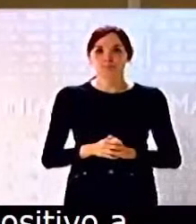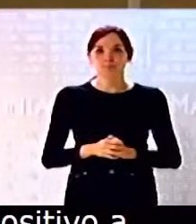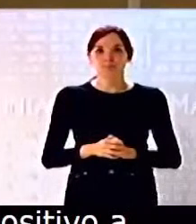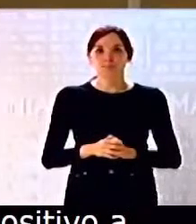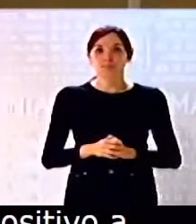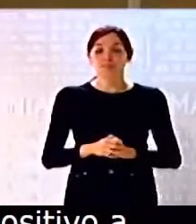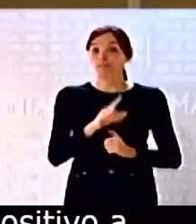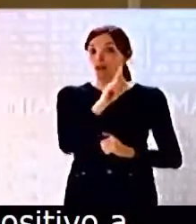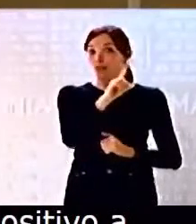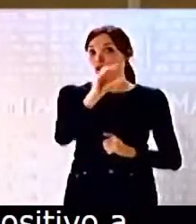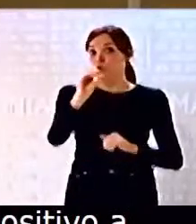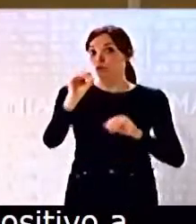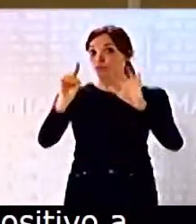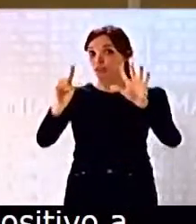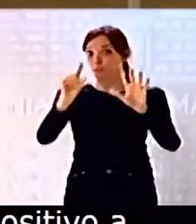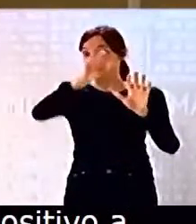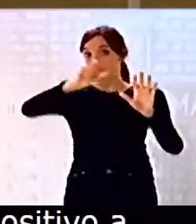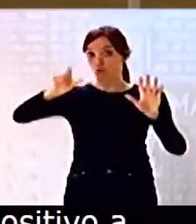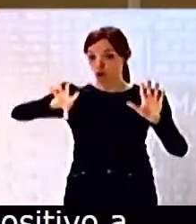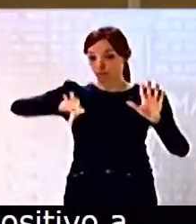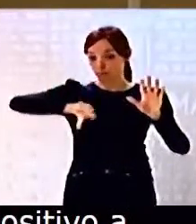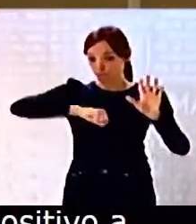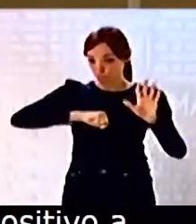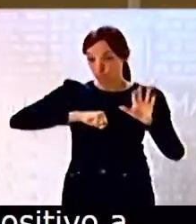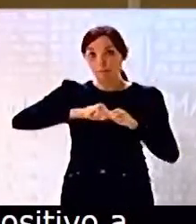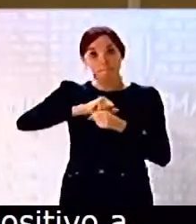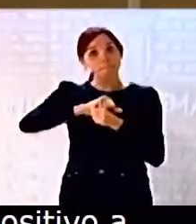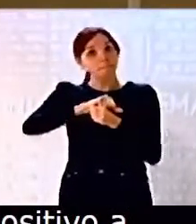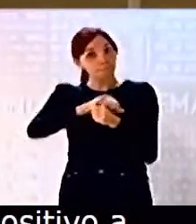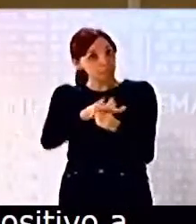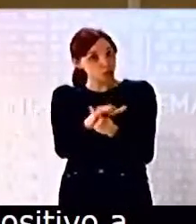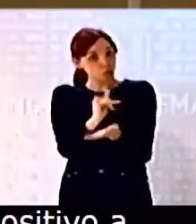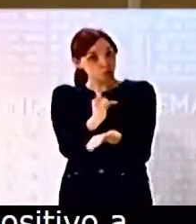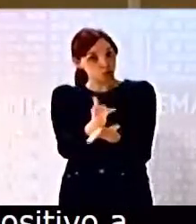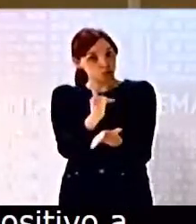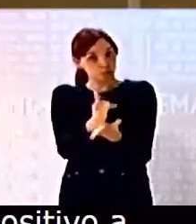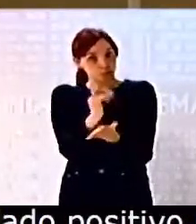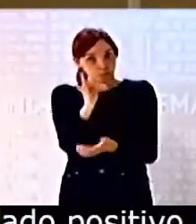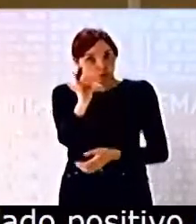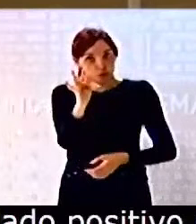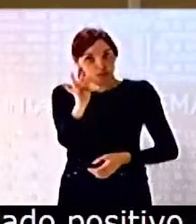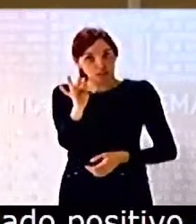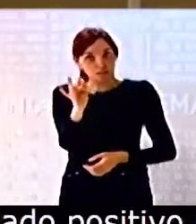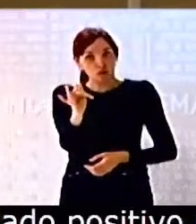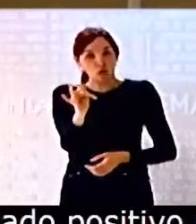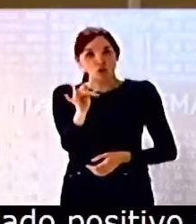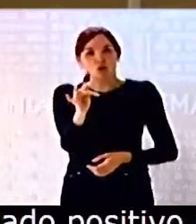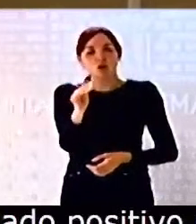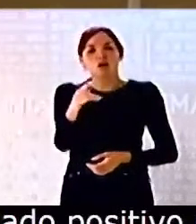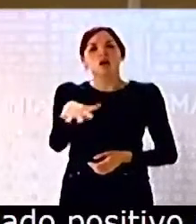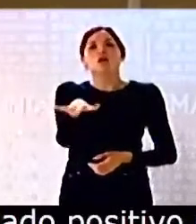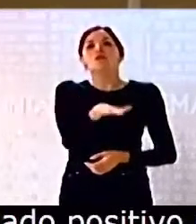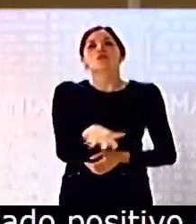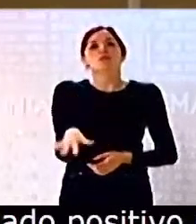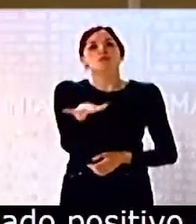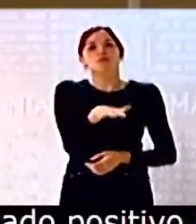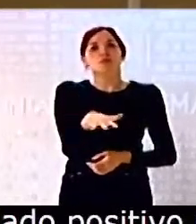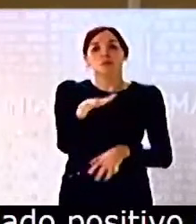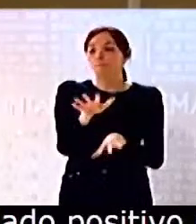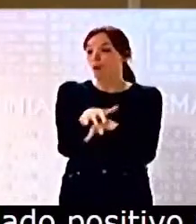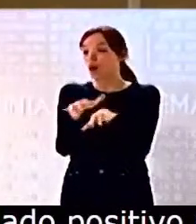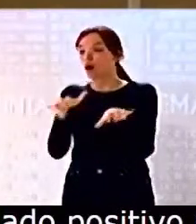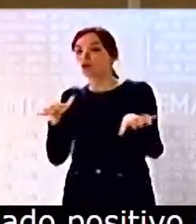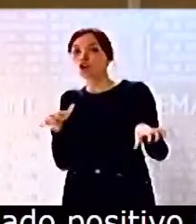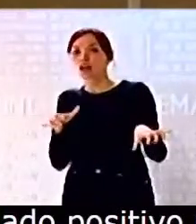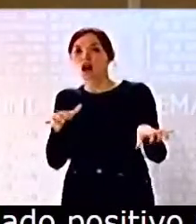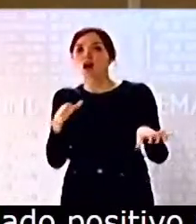Esas 106 personas que han dado positivo por coronavirus se localizan fundamentalmente